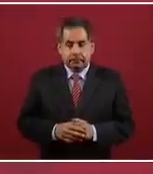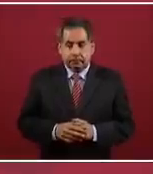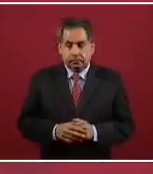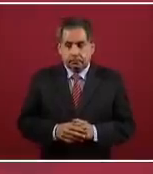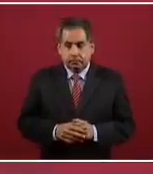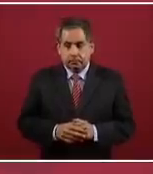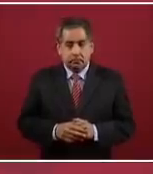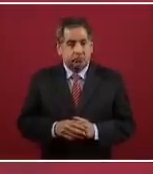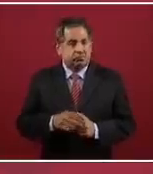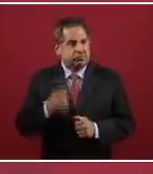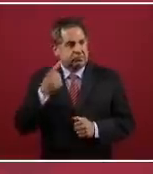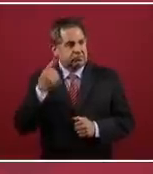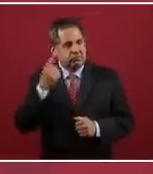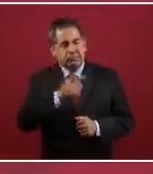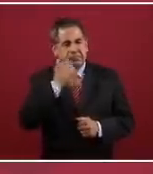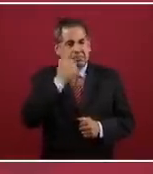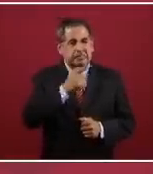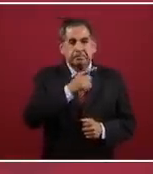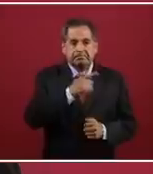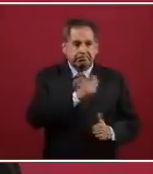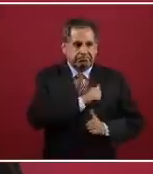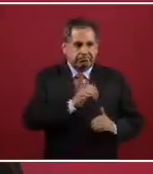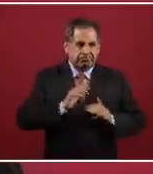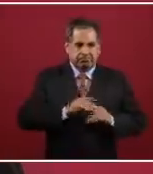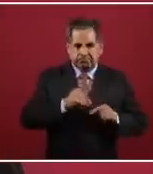querían usar al ejército